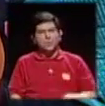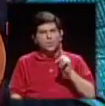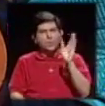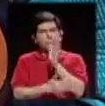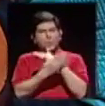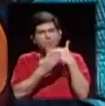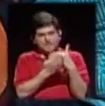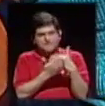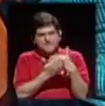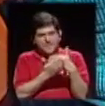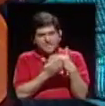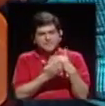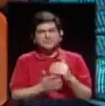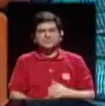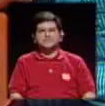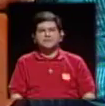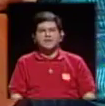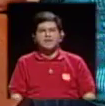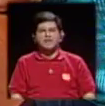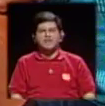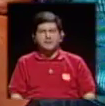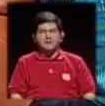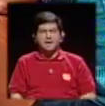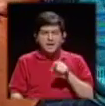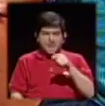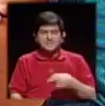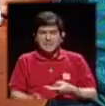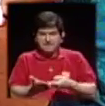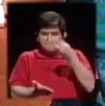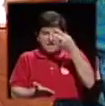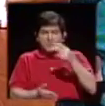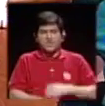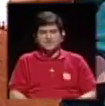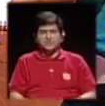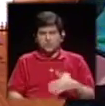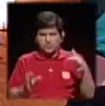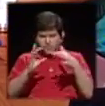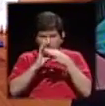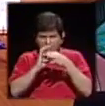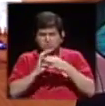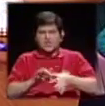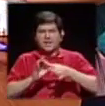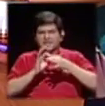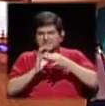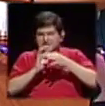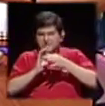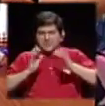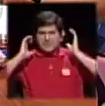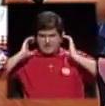parte, porque la valoración sexual que se ha hecho al cuerpo de las